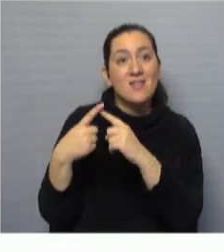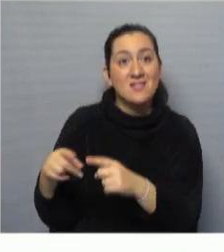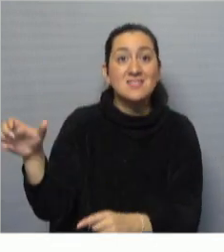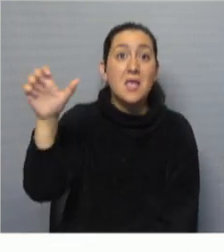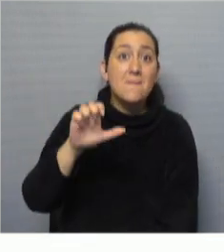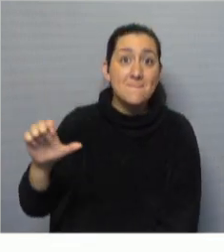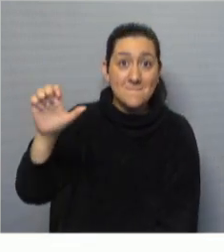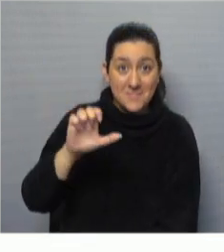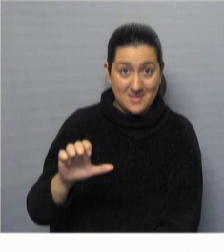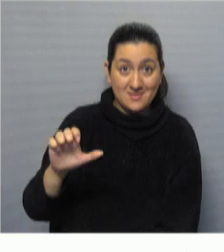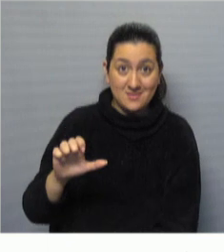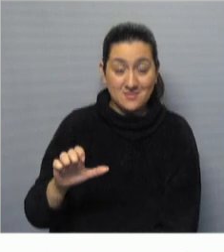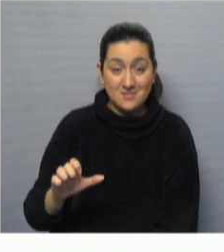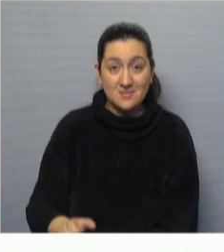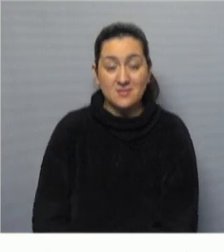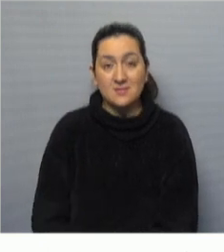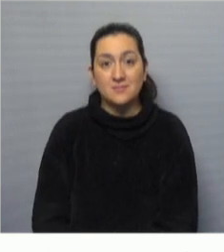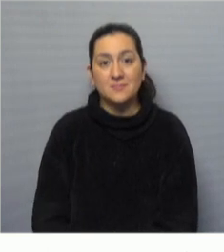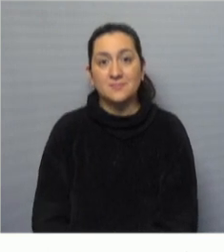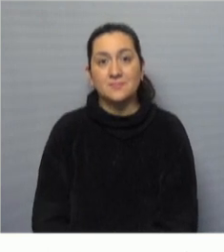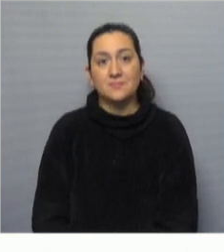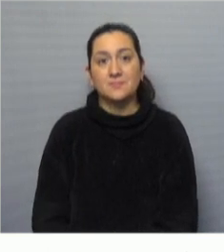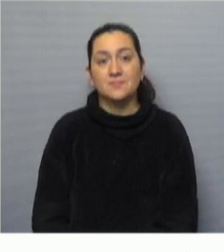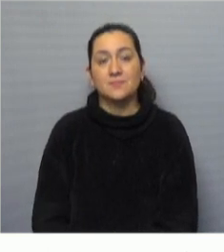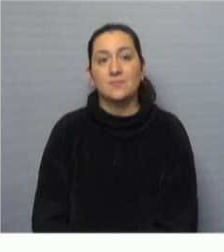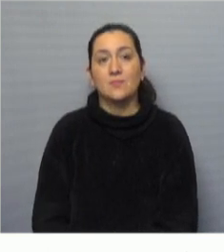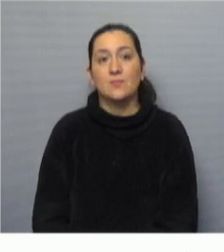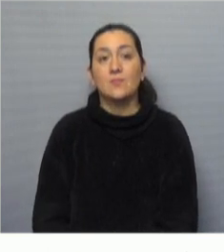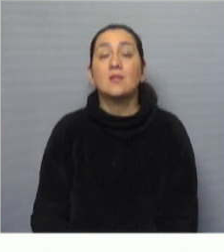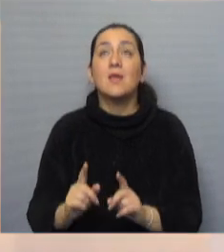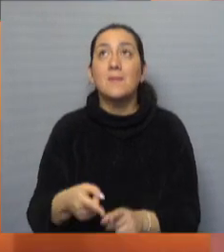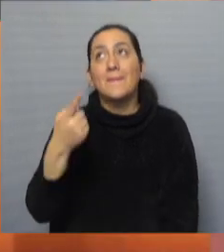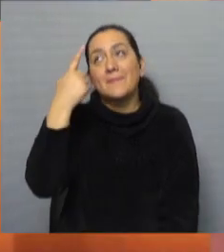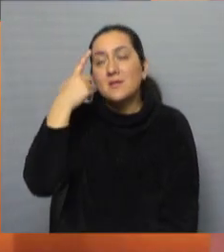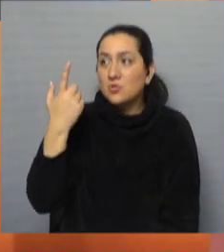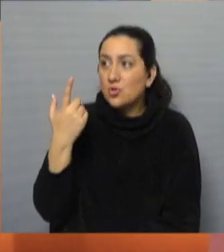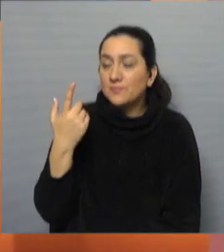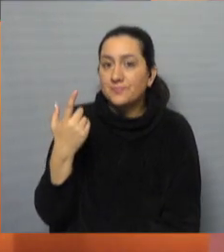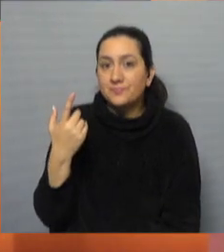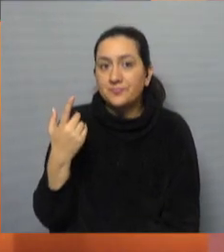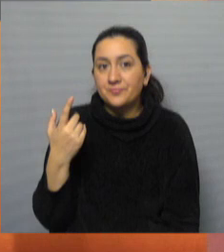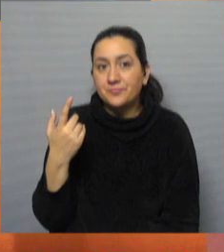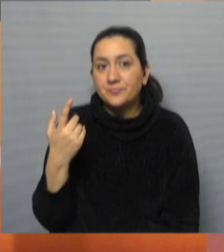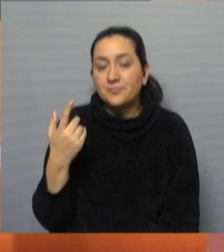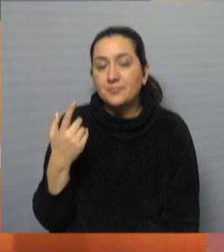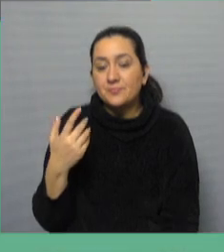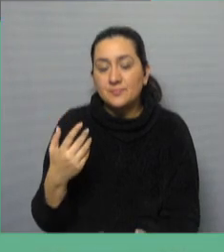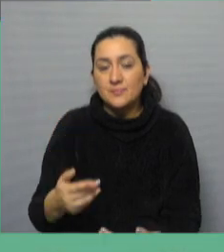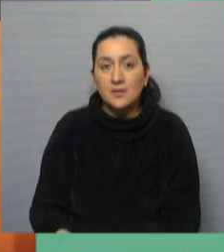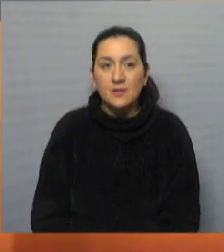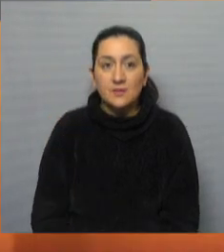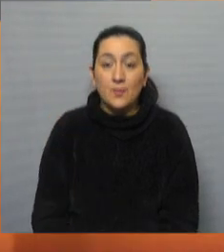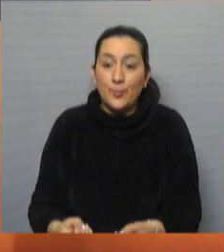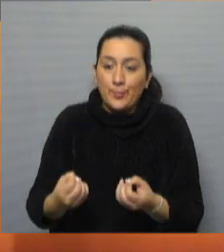a lo largo de el país perfecto danilo también se me ocurre diciendo a un poco al sentido común es